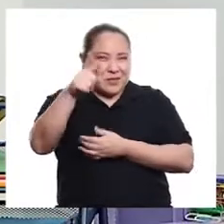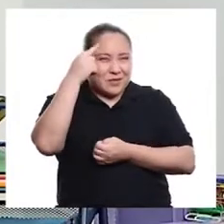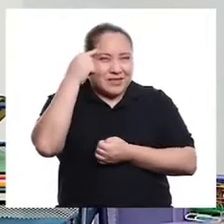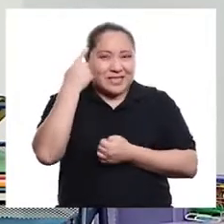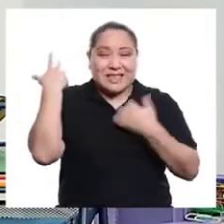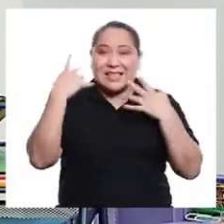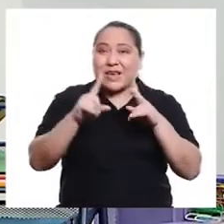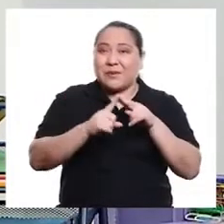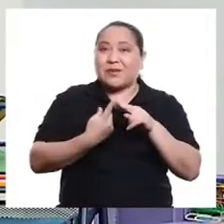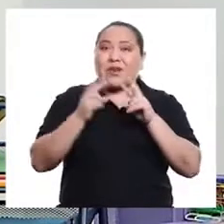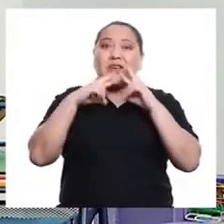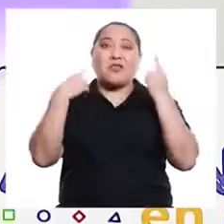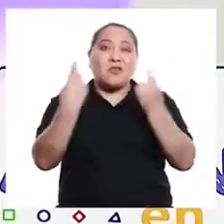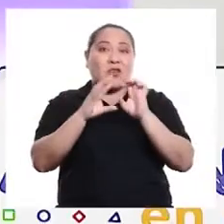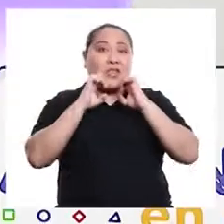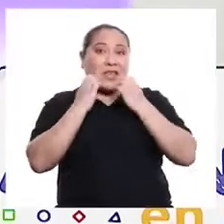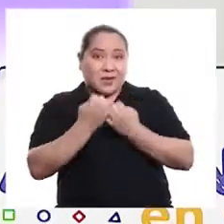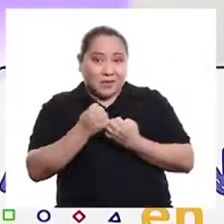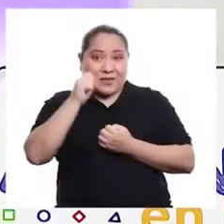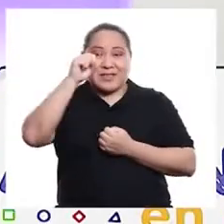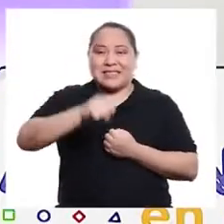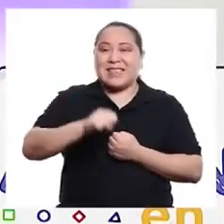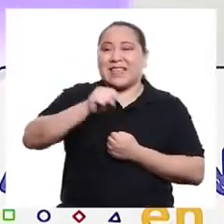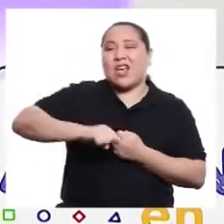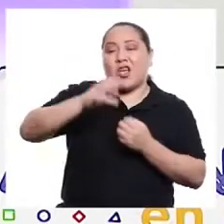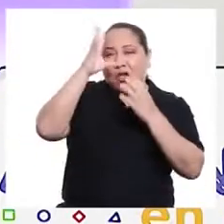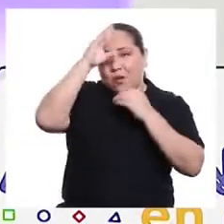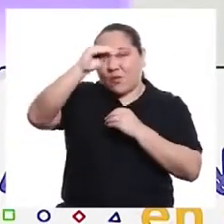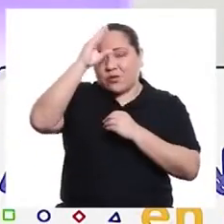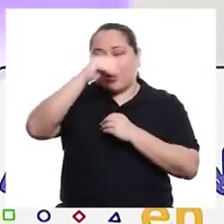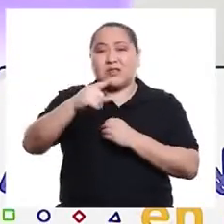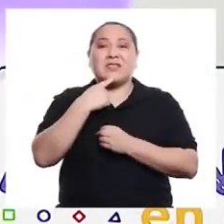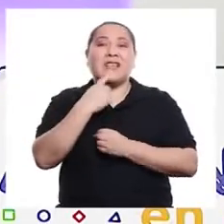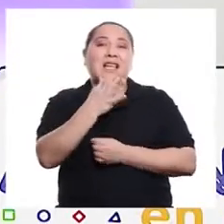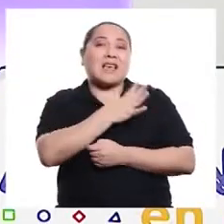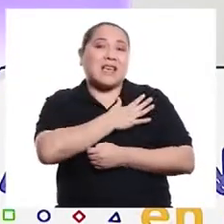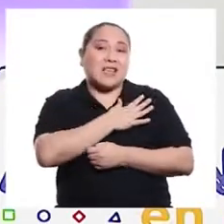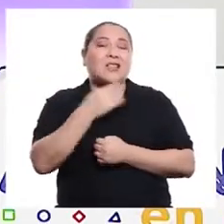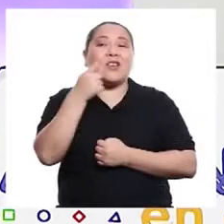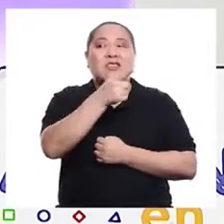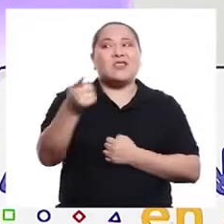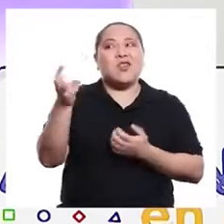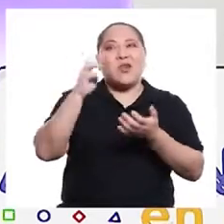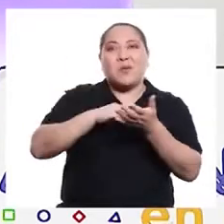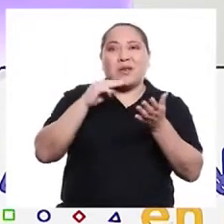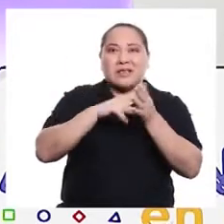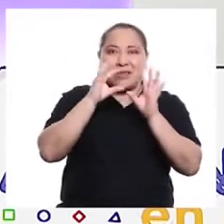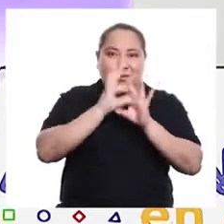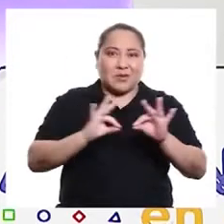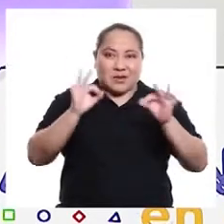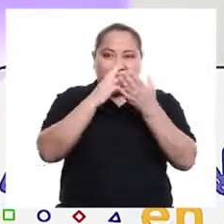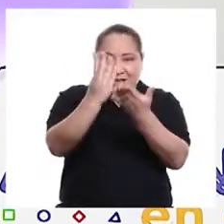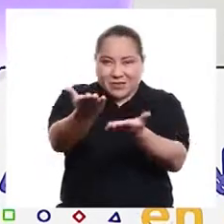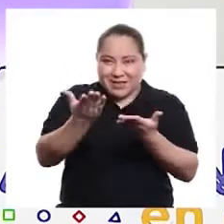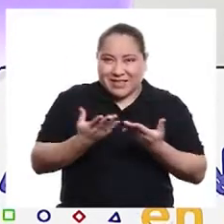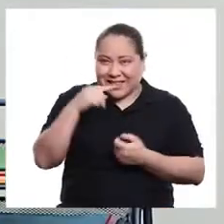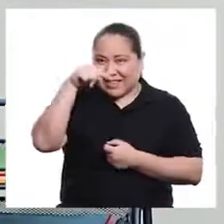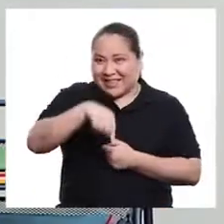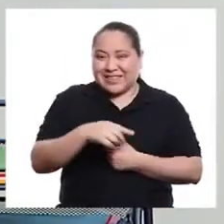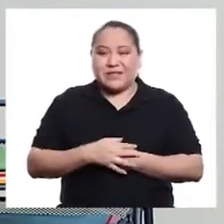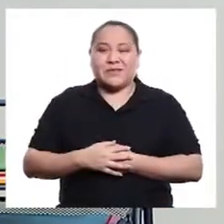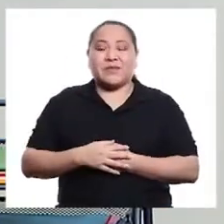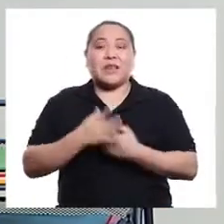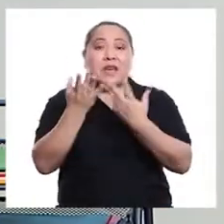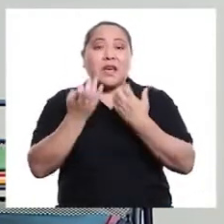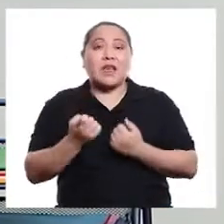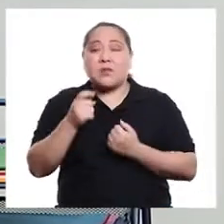empezamos con una reunión de equipo? Claro, las chicas y los chicos de quinto de secundaria son los principales invitados de nuestro set siempre.